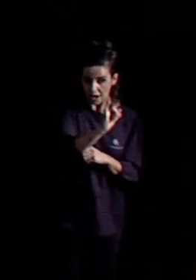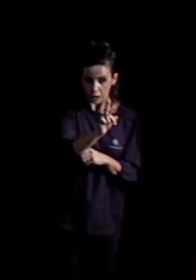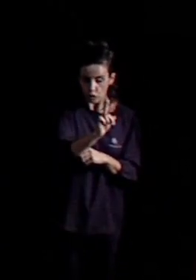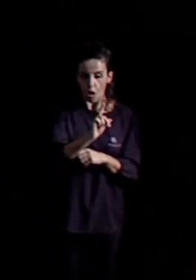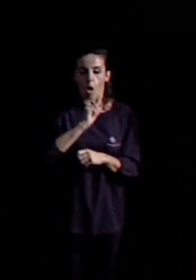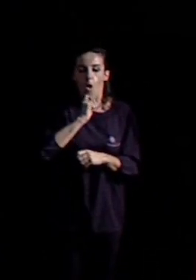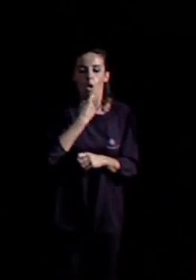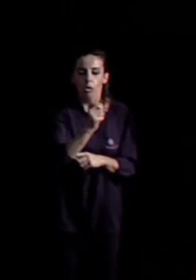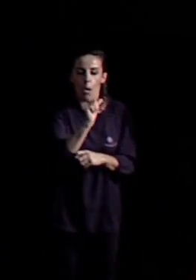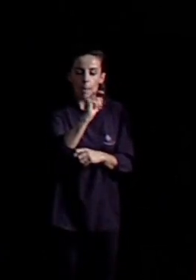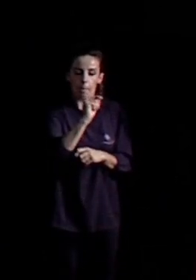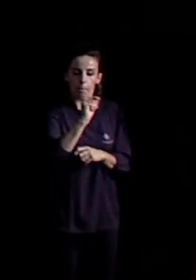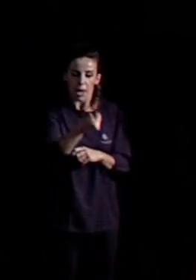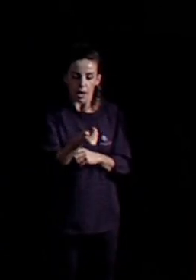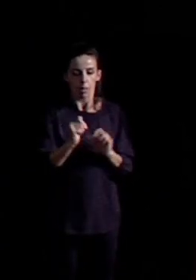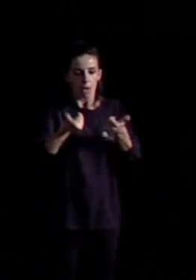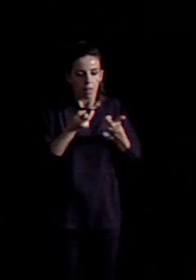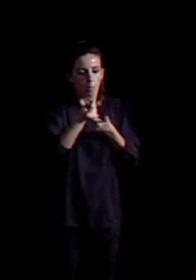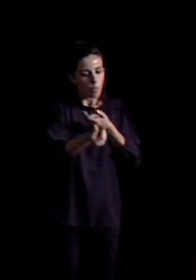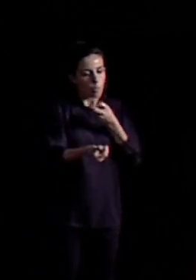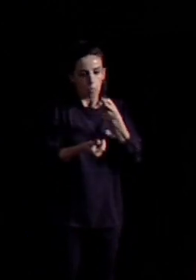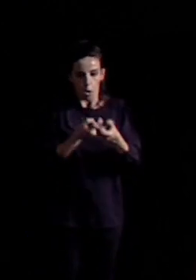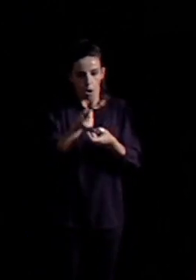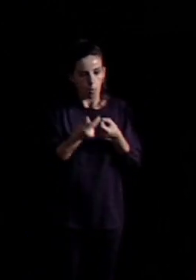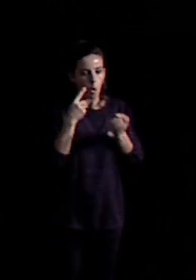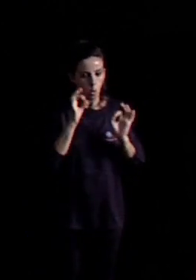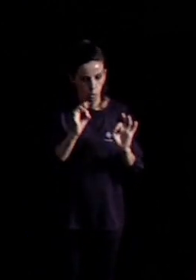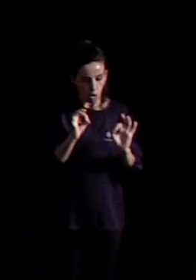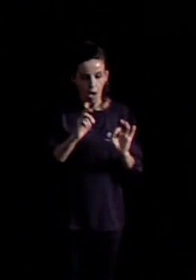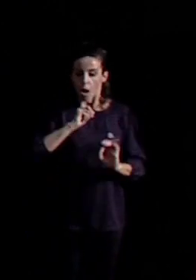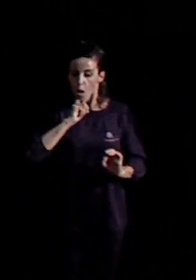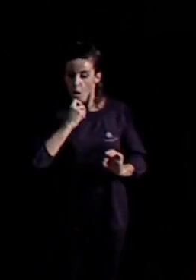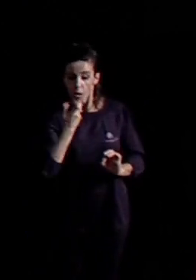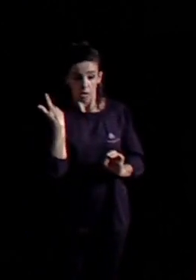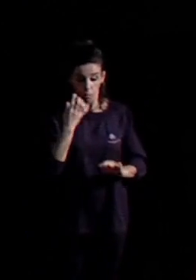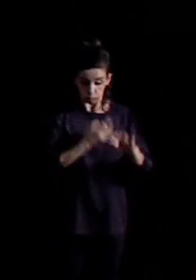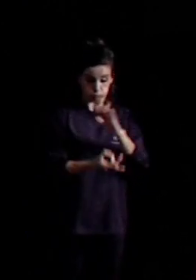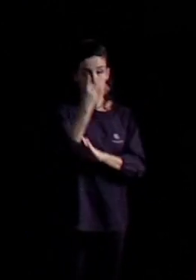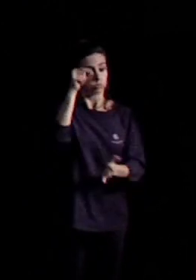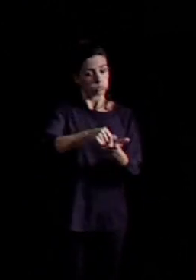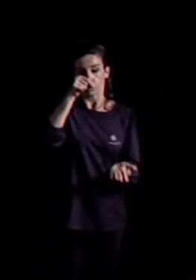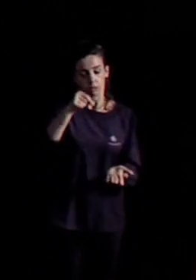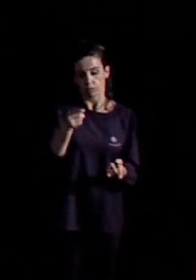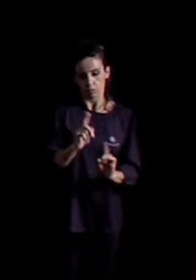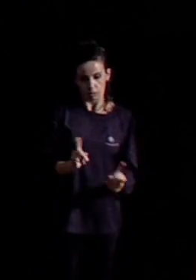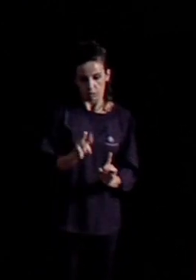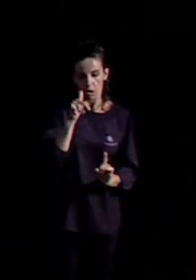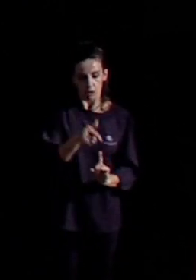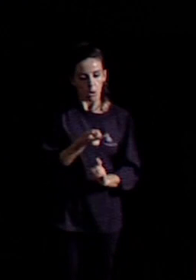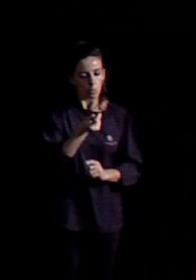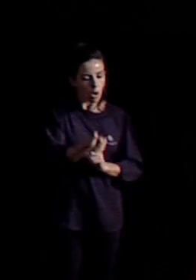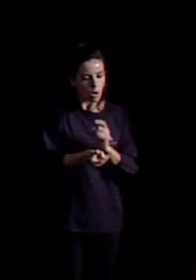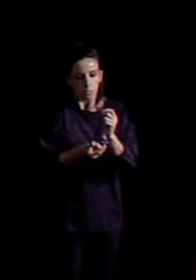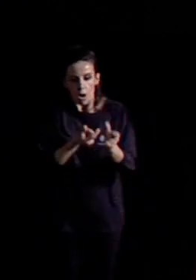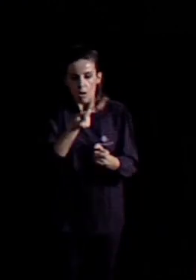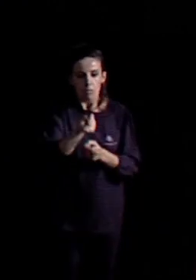va fabricando poco a poco. Ojo, o sea, el odio no salta de la noche a la mañana. Eso es un pom pom todos